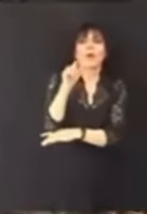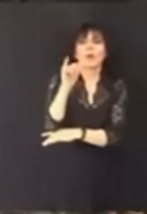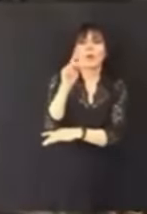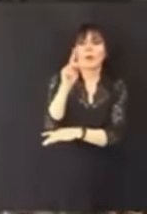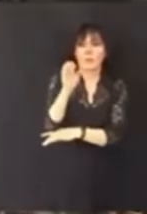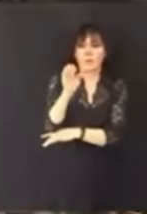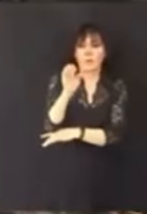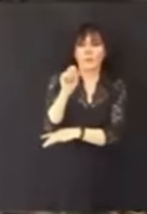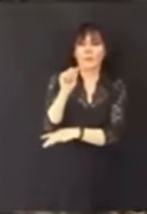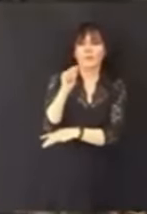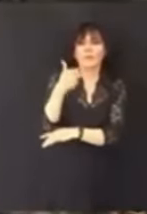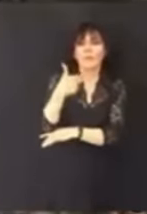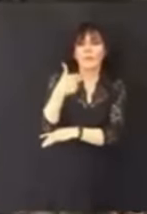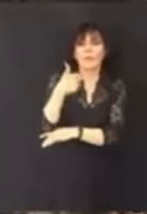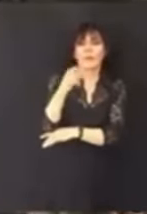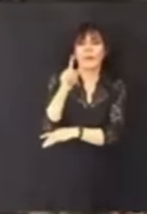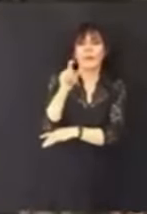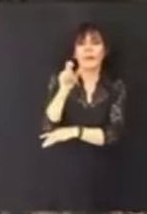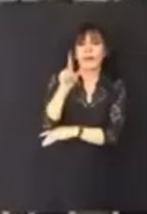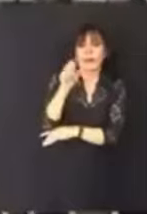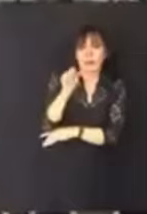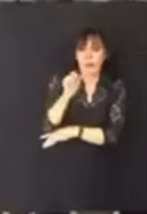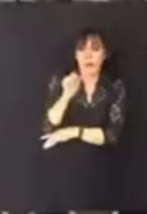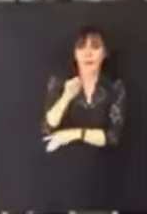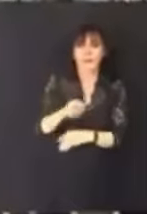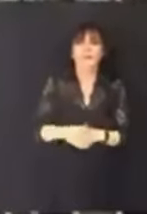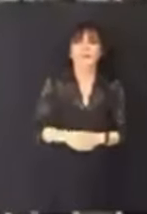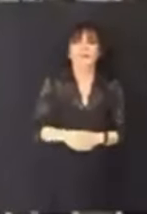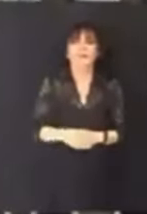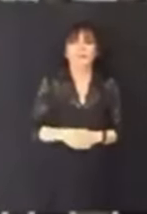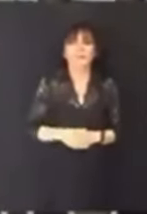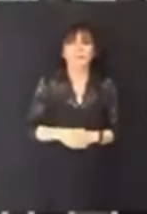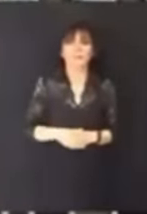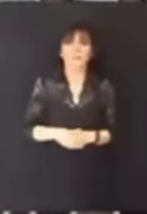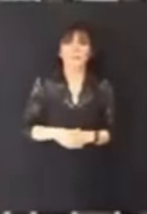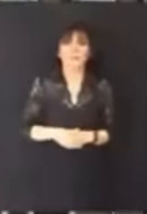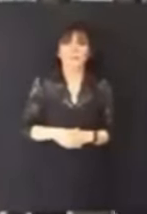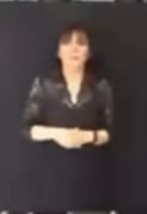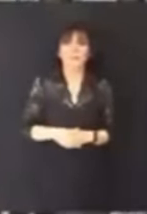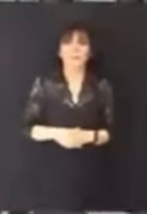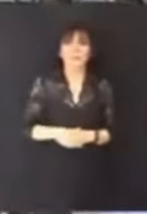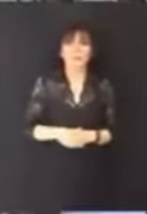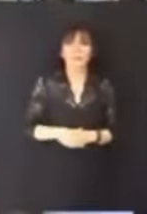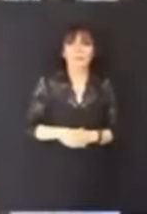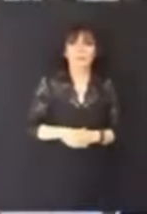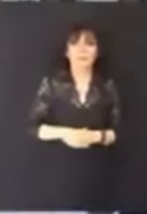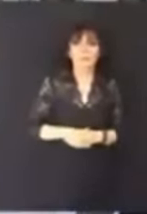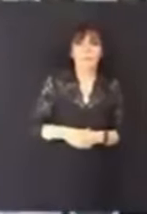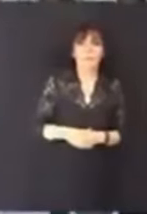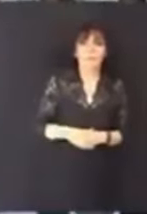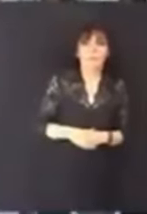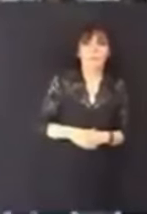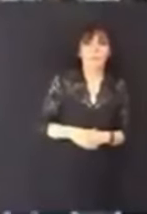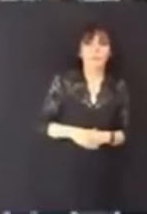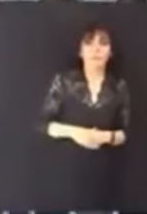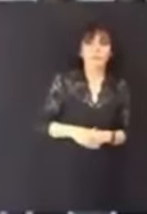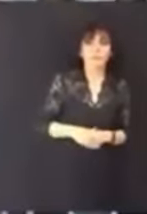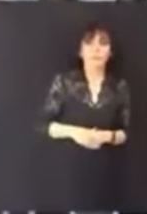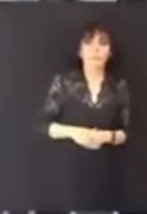¡Presidenta! ¡Presidenta! ¡Presidenta! ¡Presidenta!